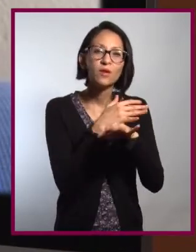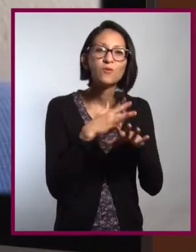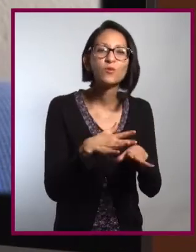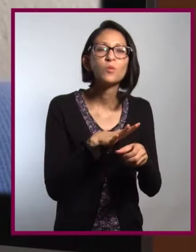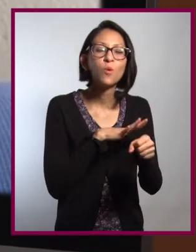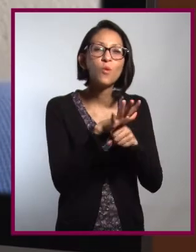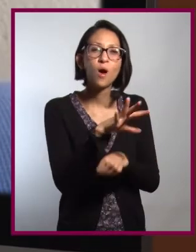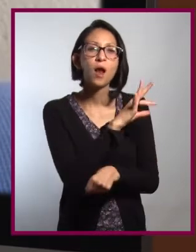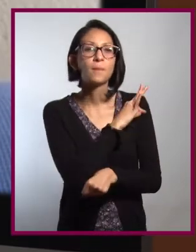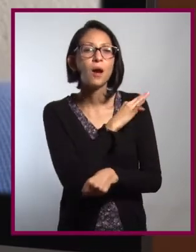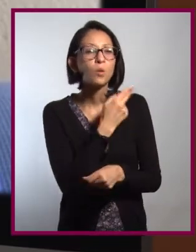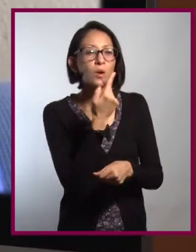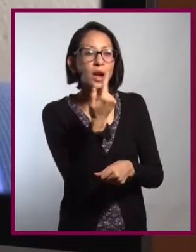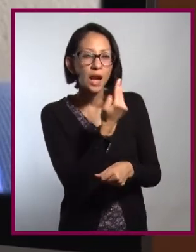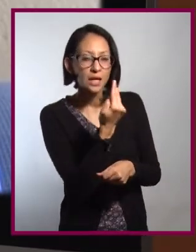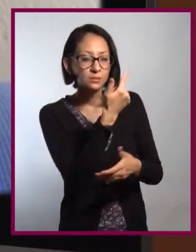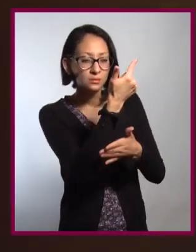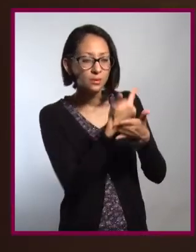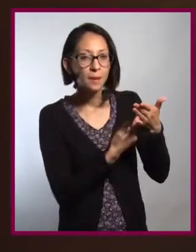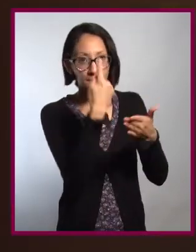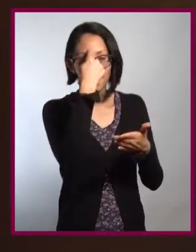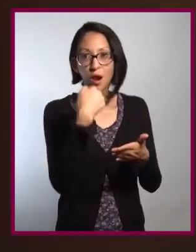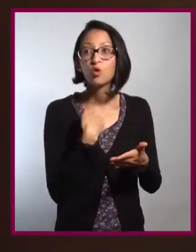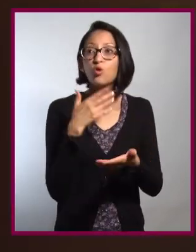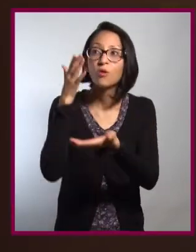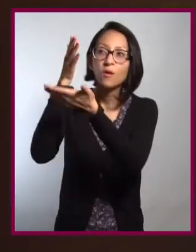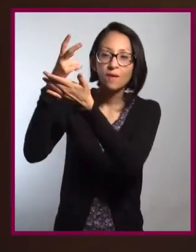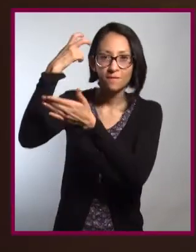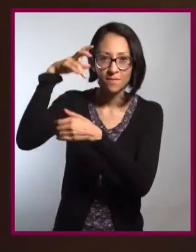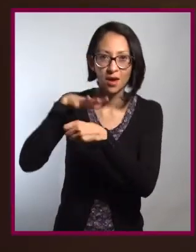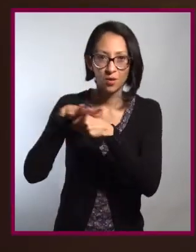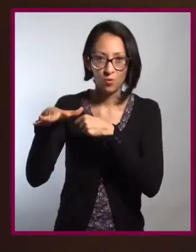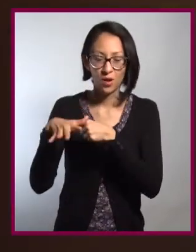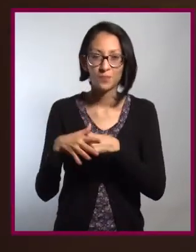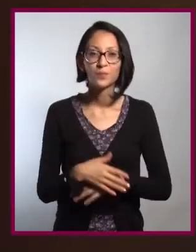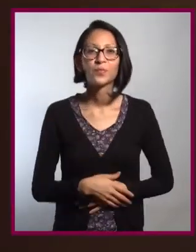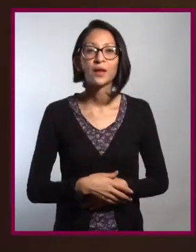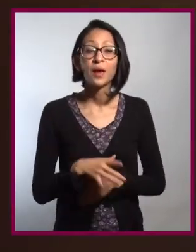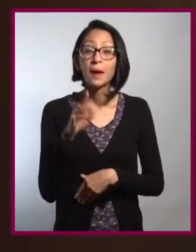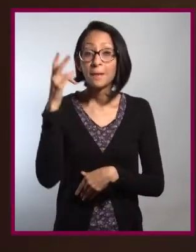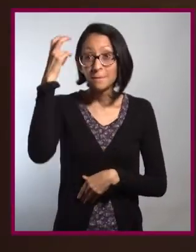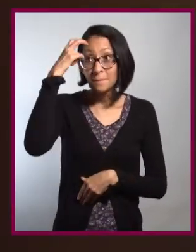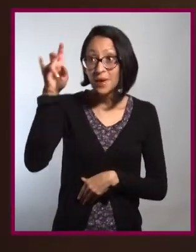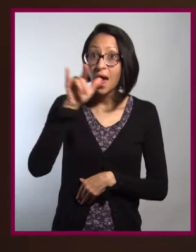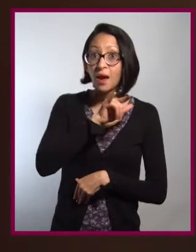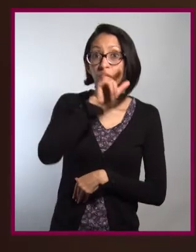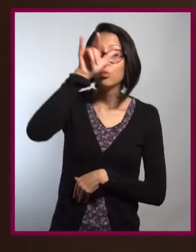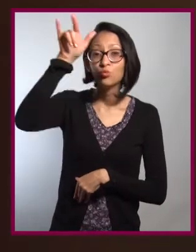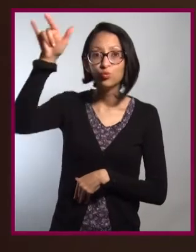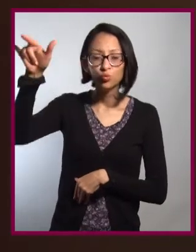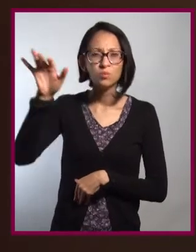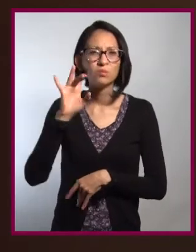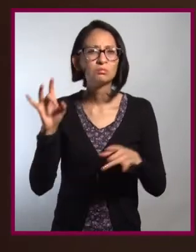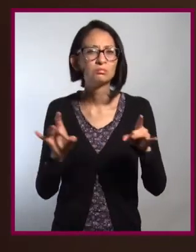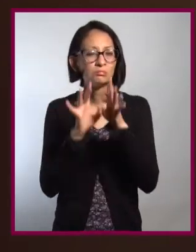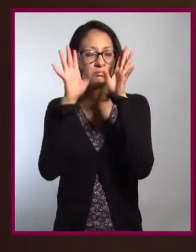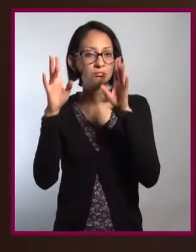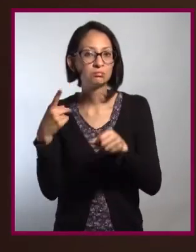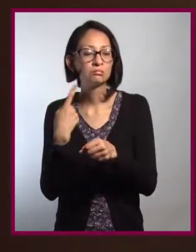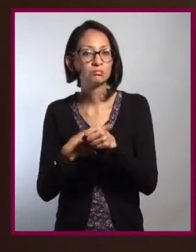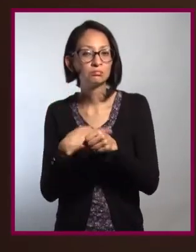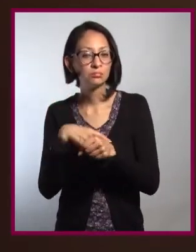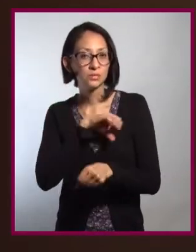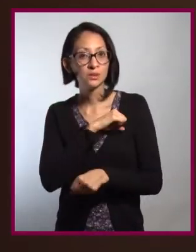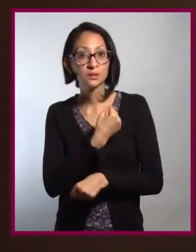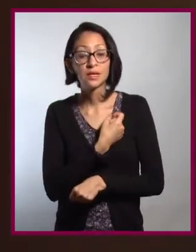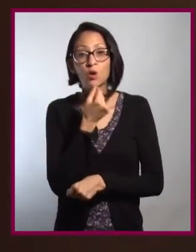que se requieren para sus diferentes destinos. ¿De qué manera los viajes en avión pueden afectar la salud de niñas, niños y adolescentes? ¿Qué